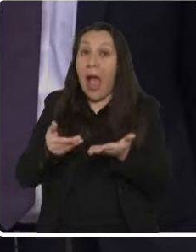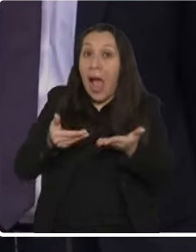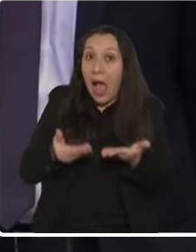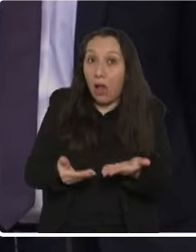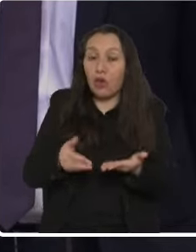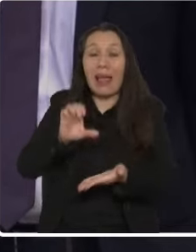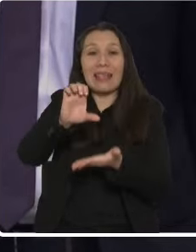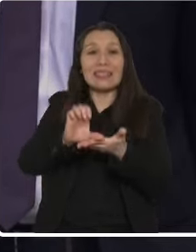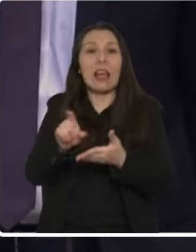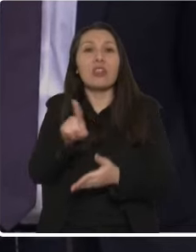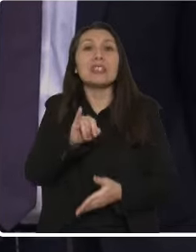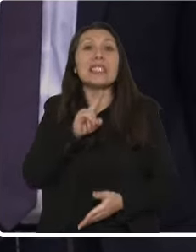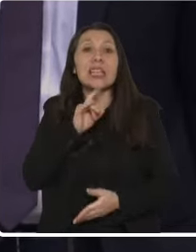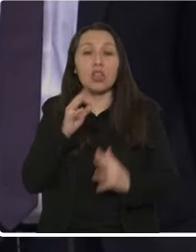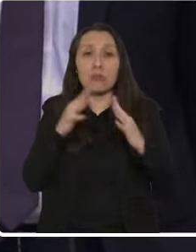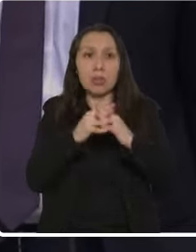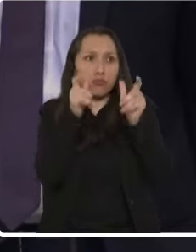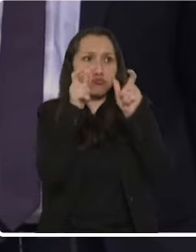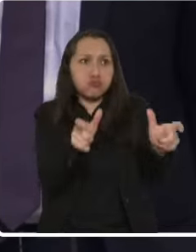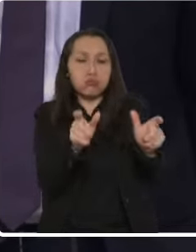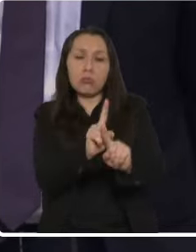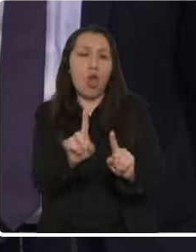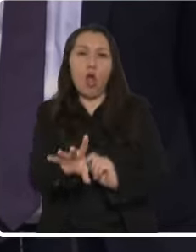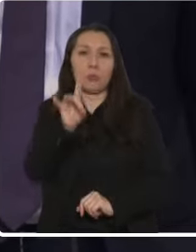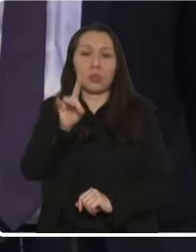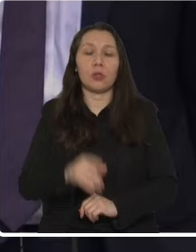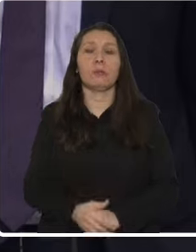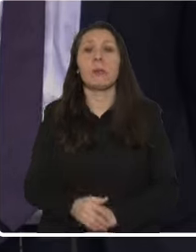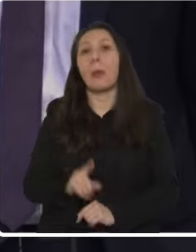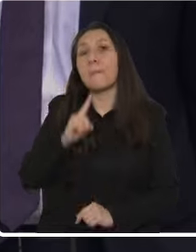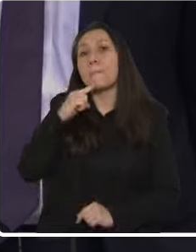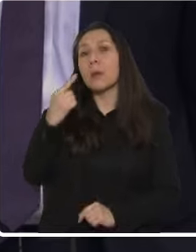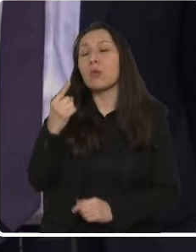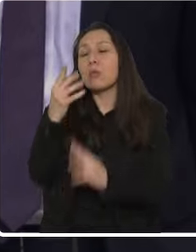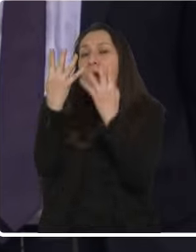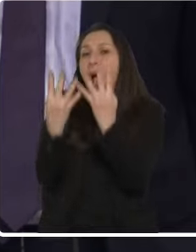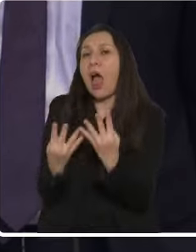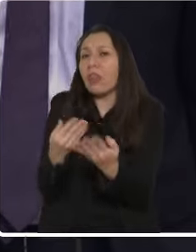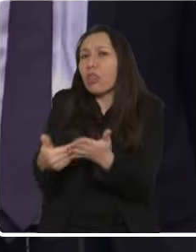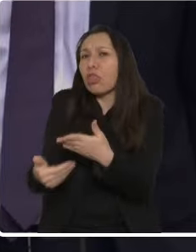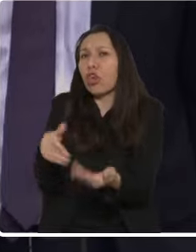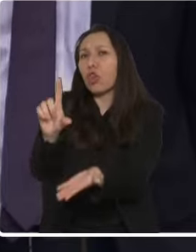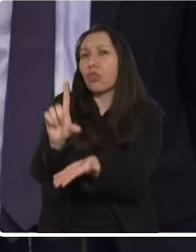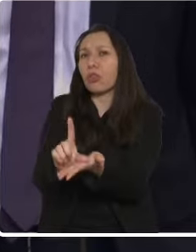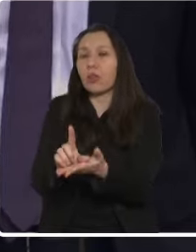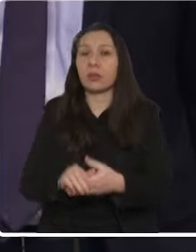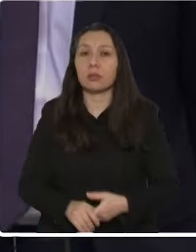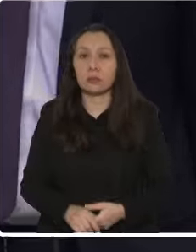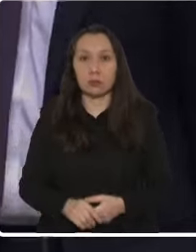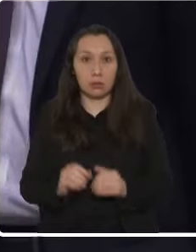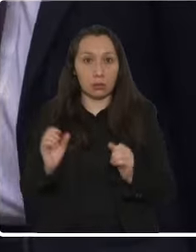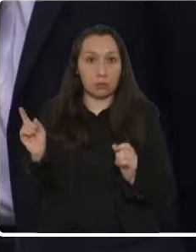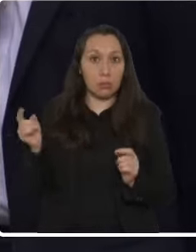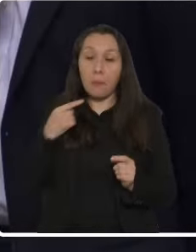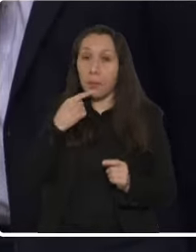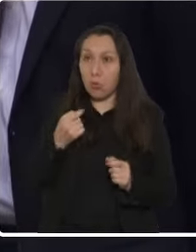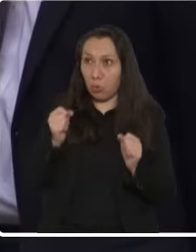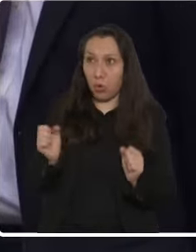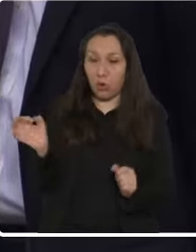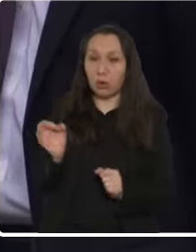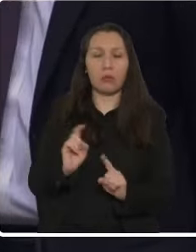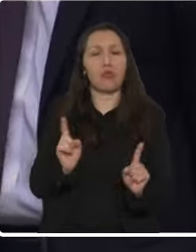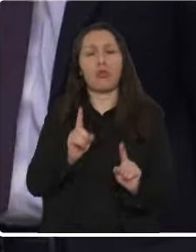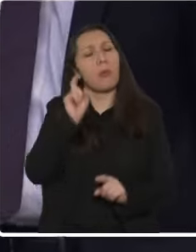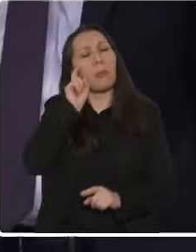momento, estado de sitio no lo vemos como una opción. La cárcel, lo último, ¿dónde estaría? ¿Podemos decir eso,